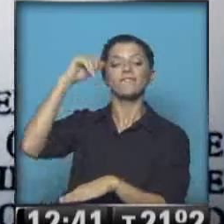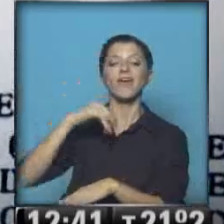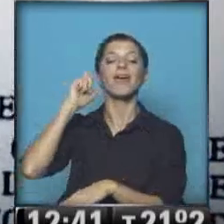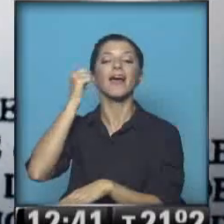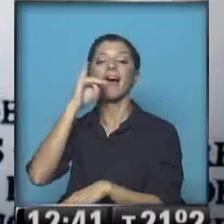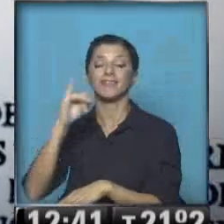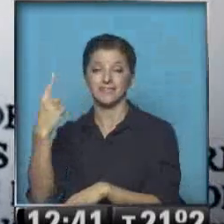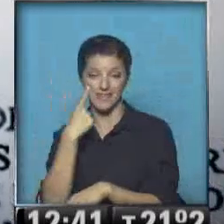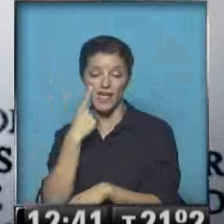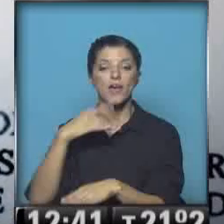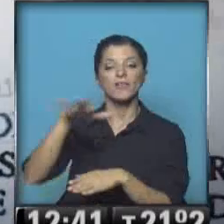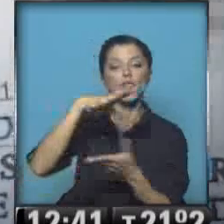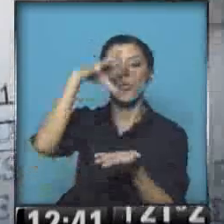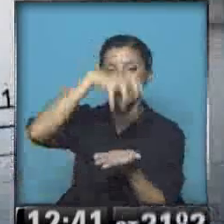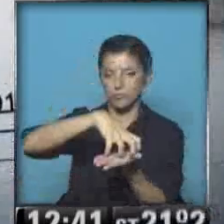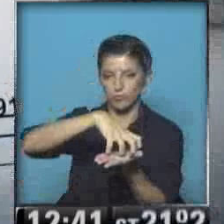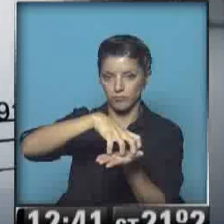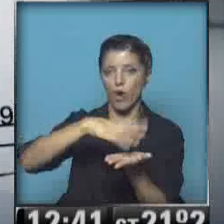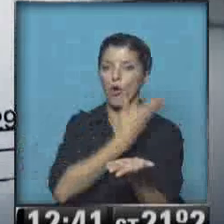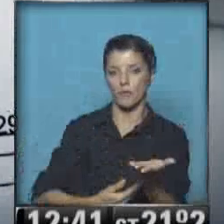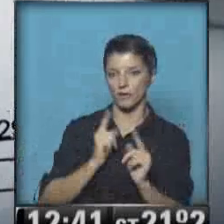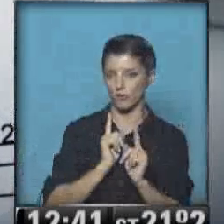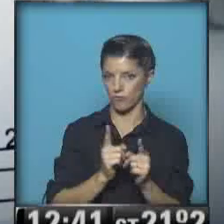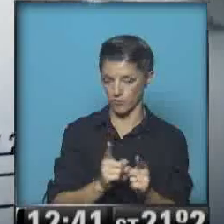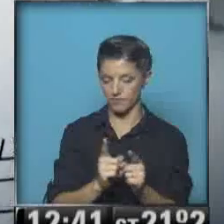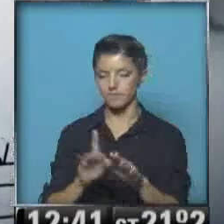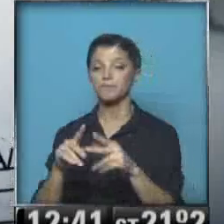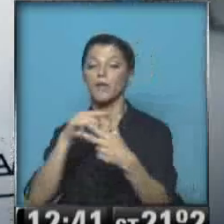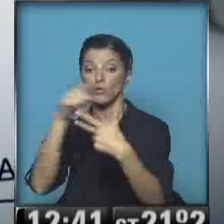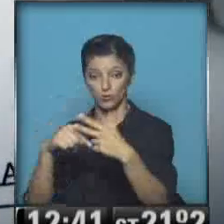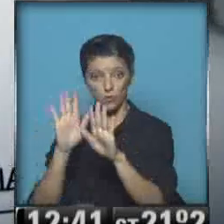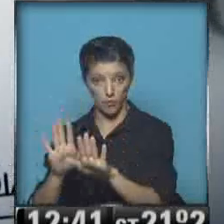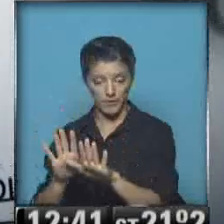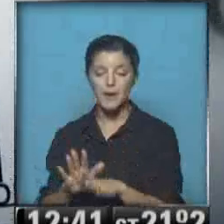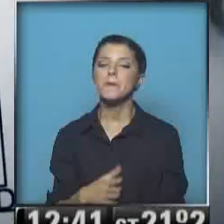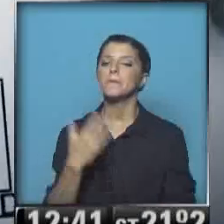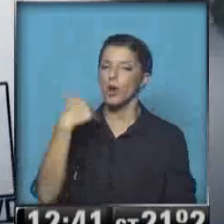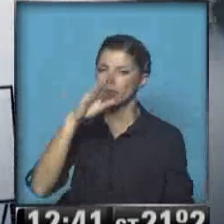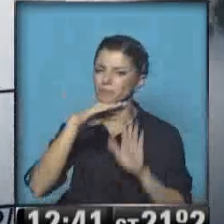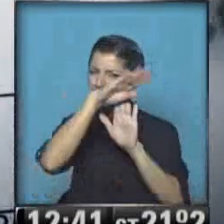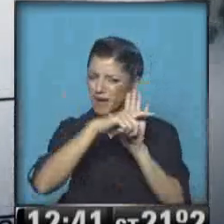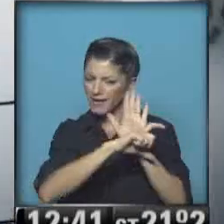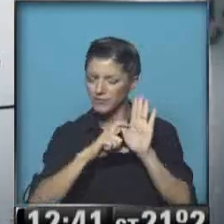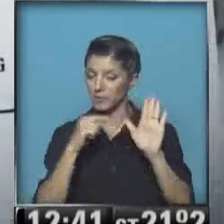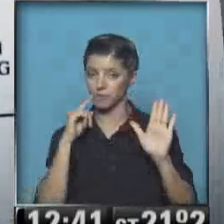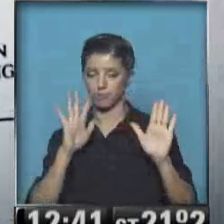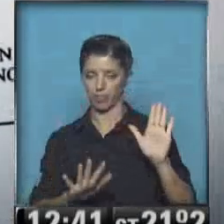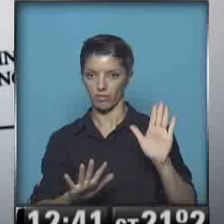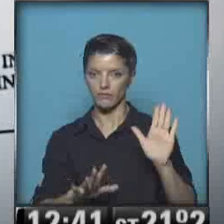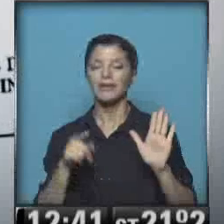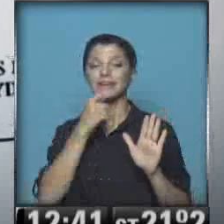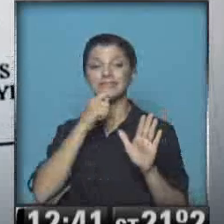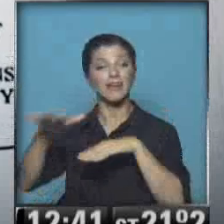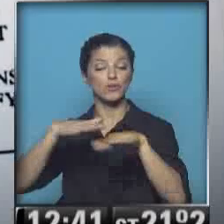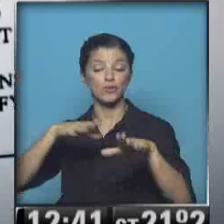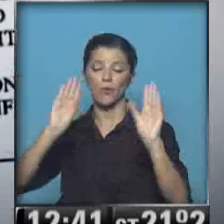central de un gobierno temporario lo más inquietante sin embargo es el siguiente párrafo si la situación se